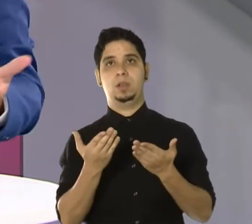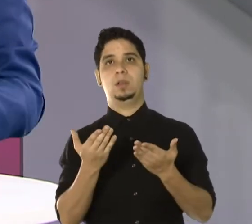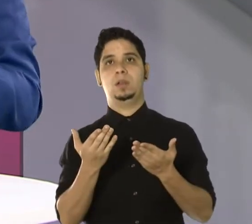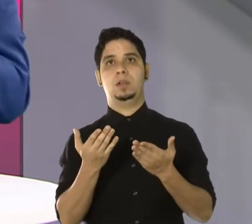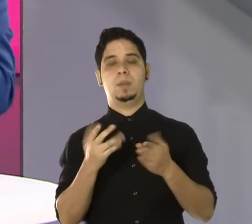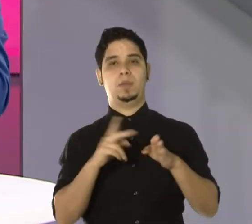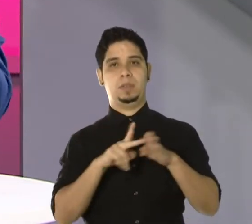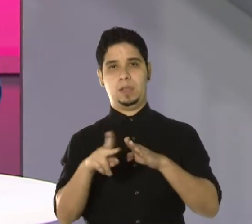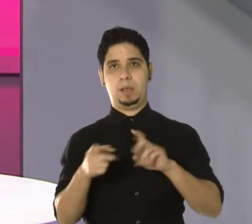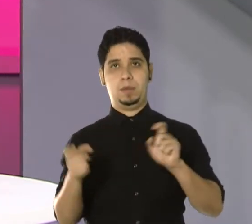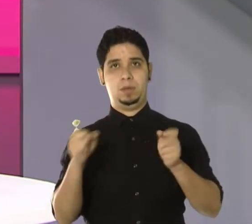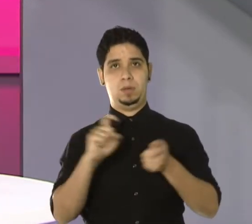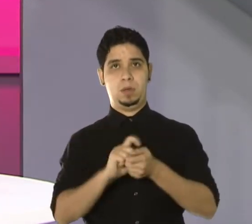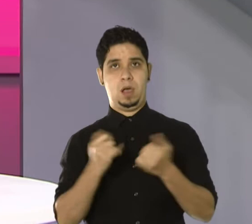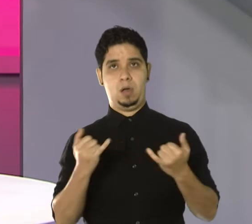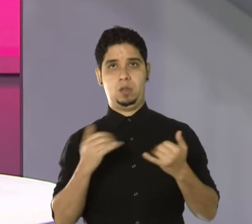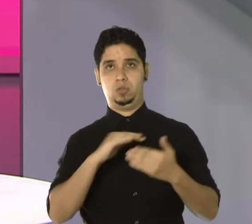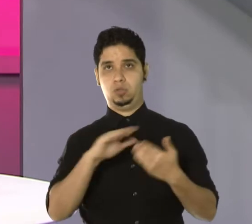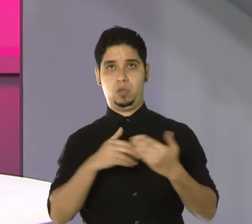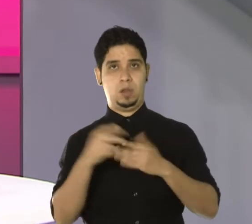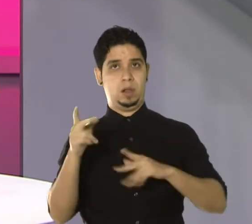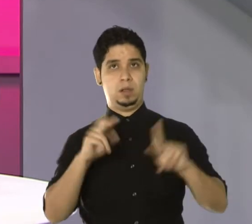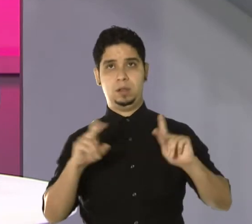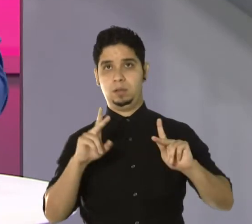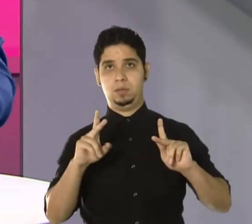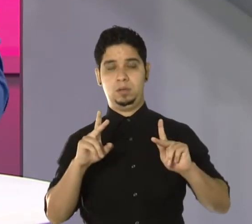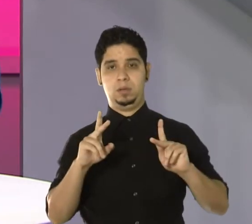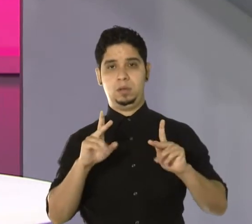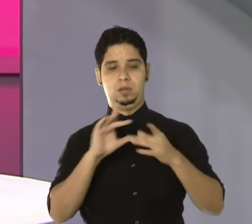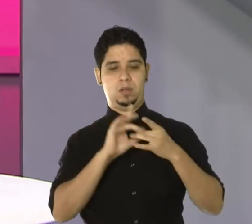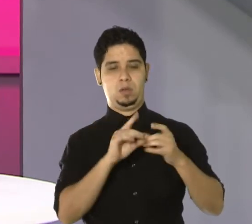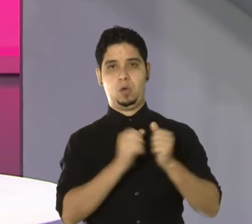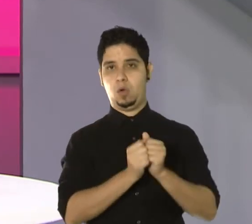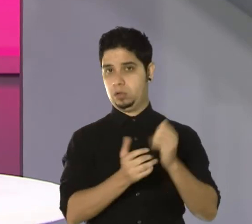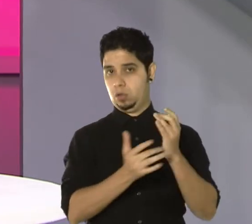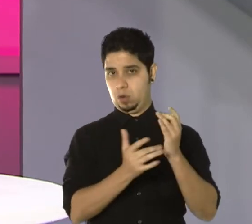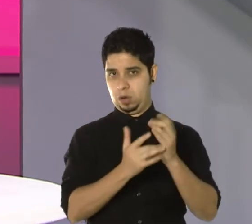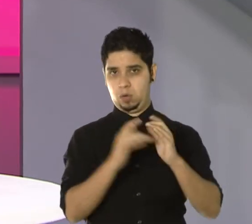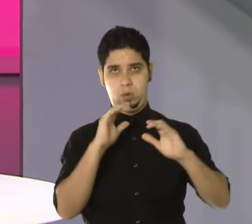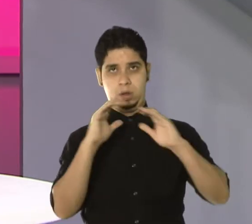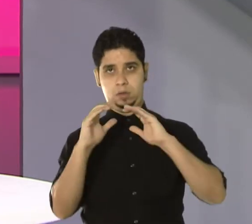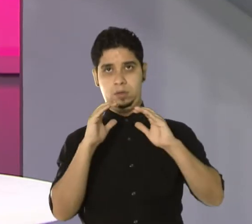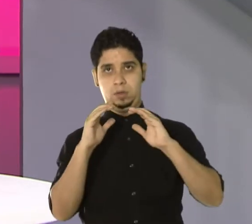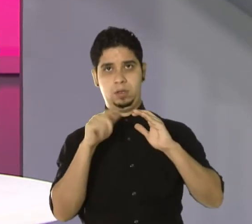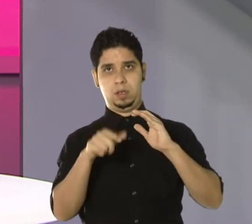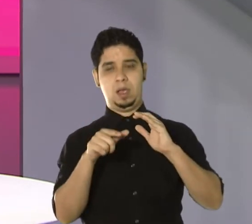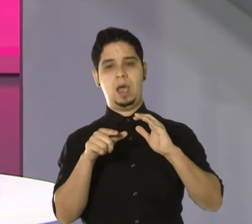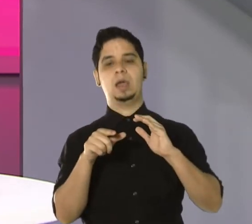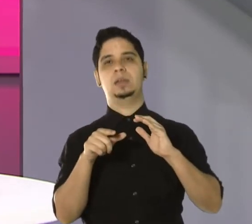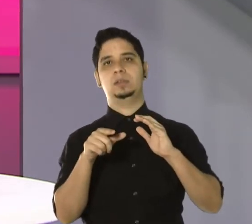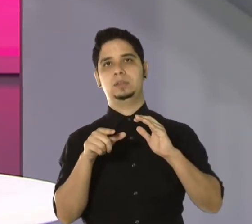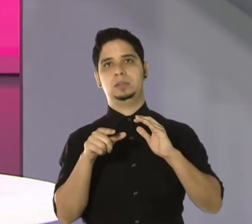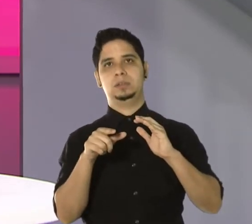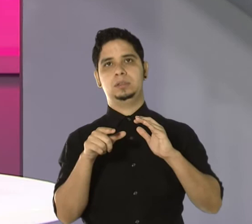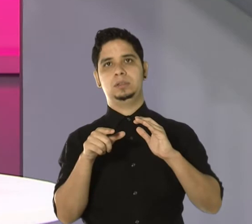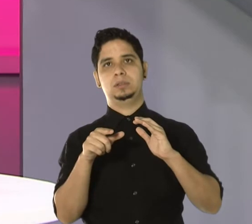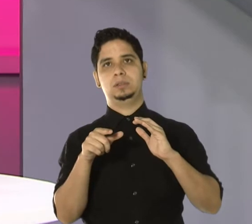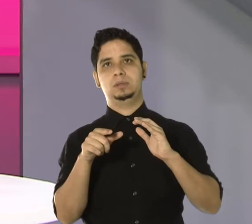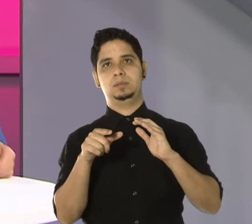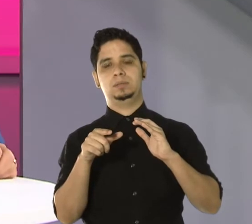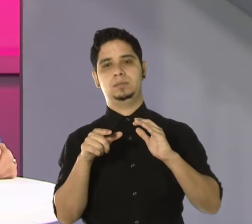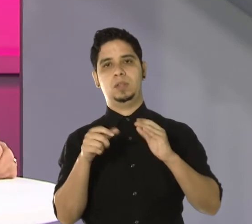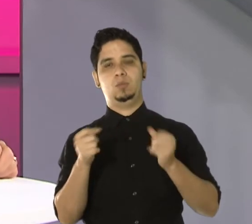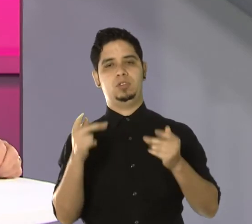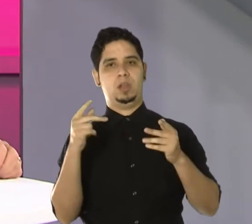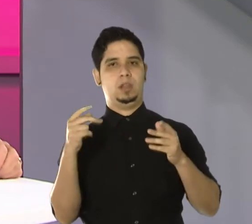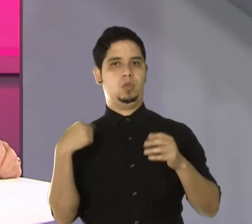poco a poco. Ahora todo el mundo está buscando el área de tecnología, telecomunicaciones, y ahí es que se concentra una gran parte de esta